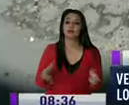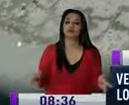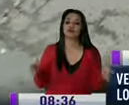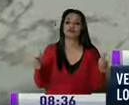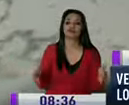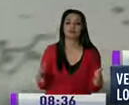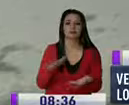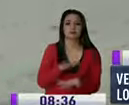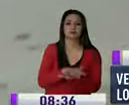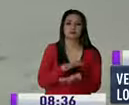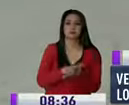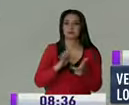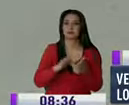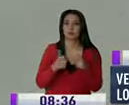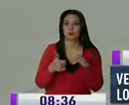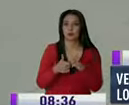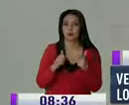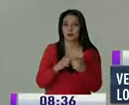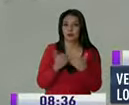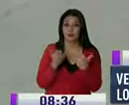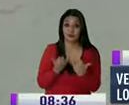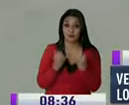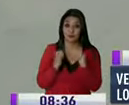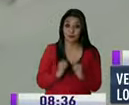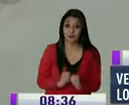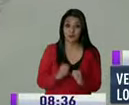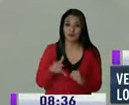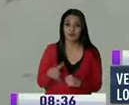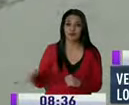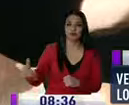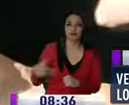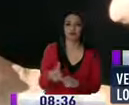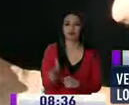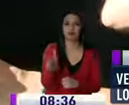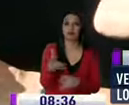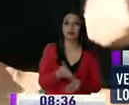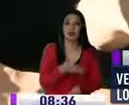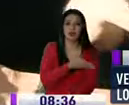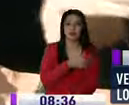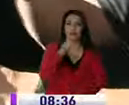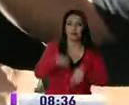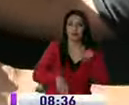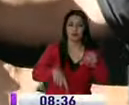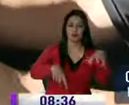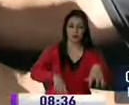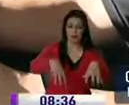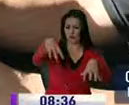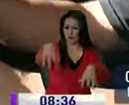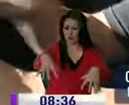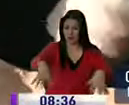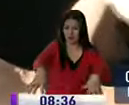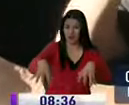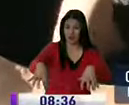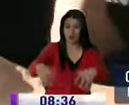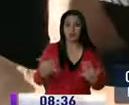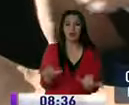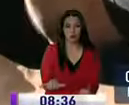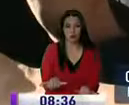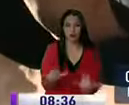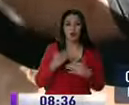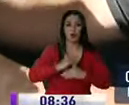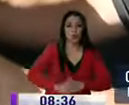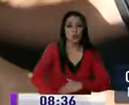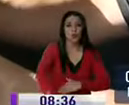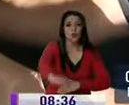problema. Podemos salir, usted como puede ver, ahora podemos salir, porque antes no podíamos salir, porque estos eran dos cráteres que han estado por